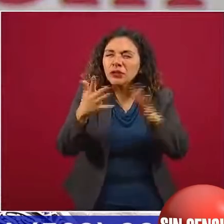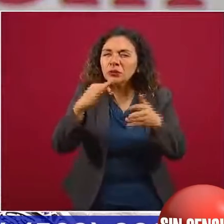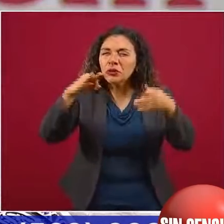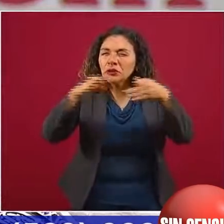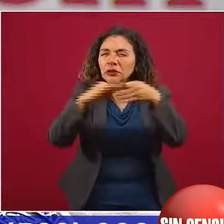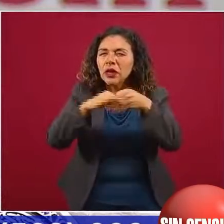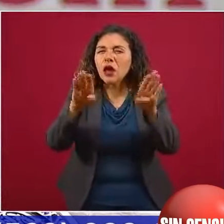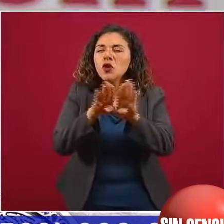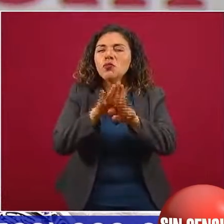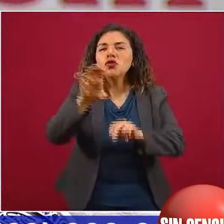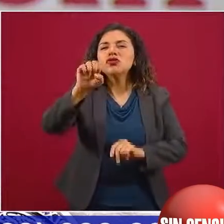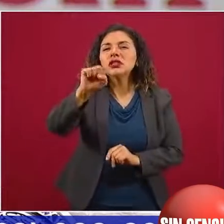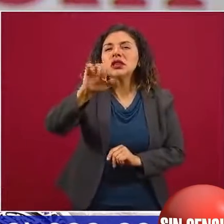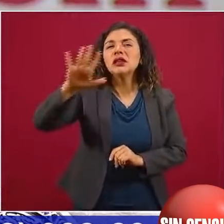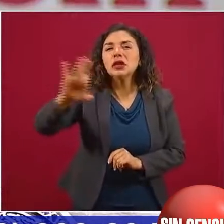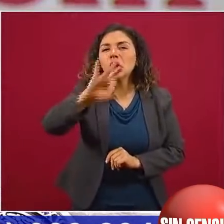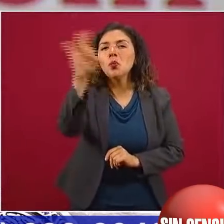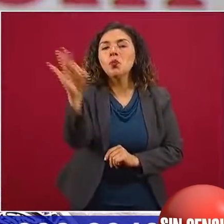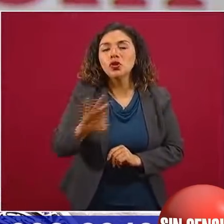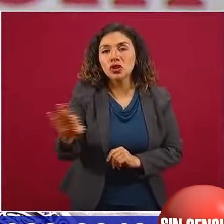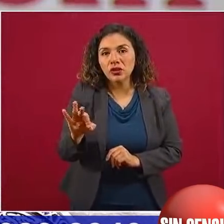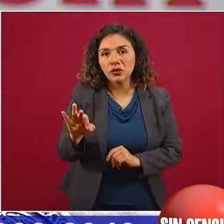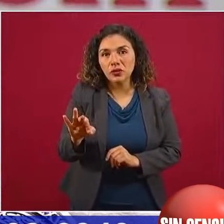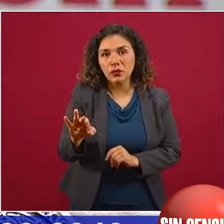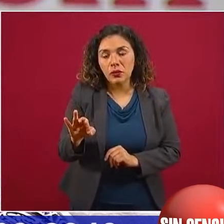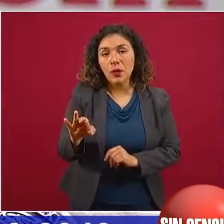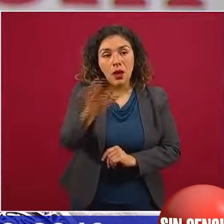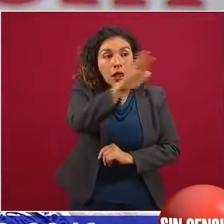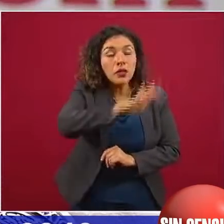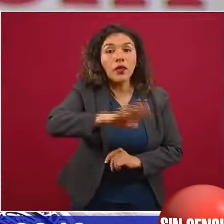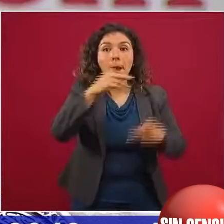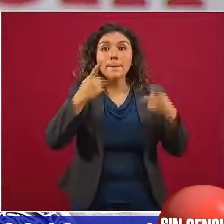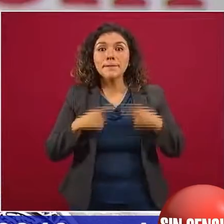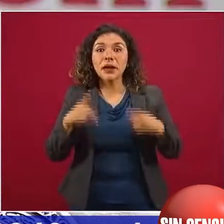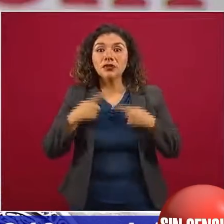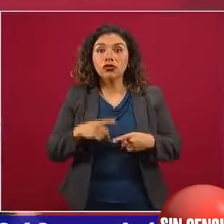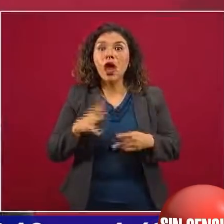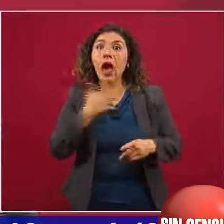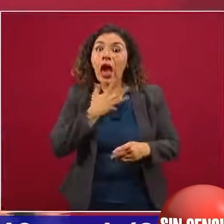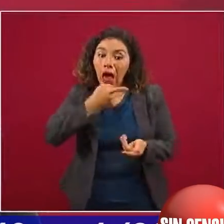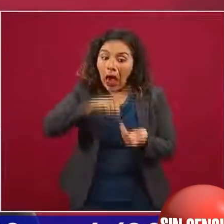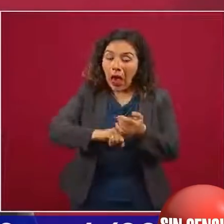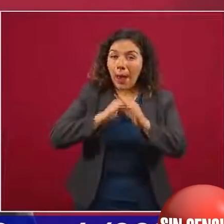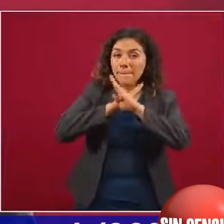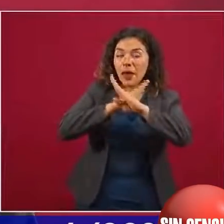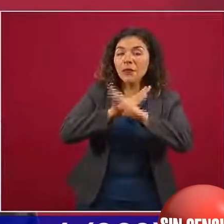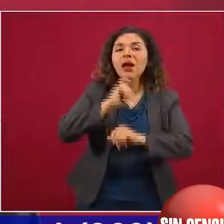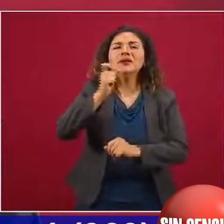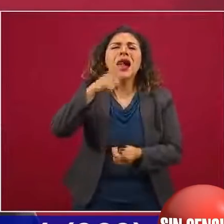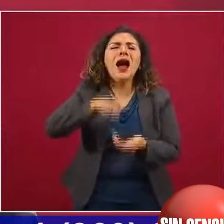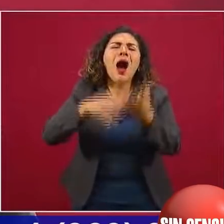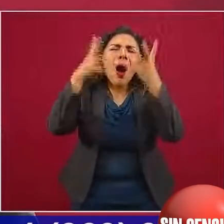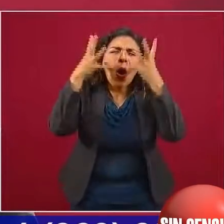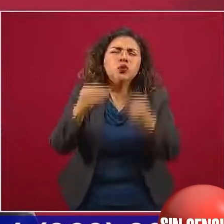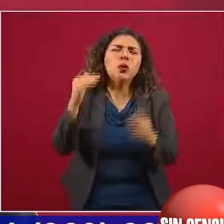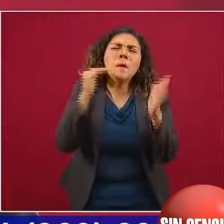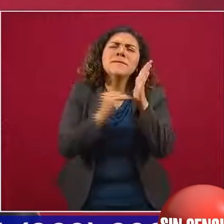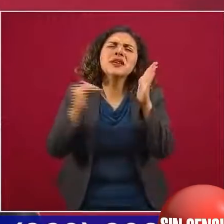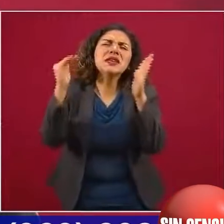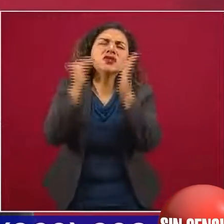virus, cercano al 65% de la población. Entonces estamos hablando de millones de personas. Esa es